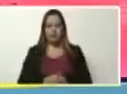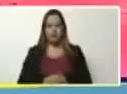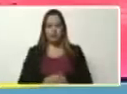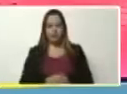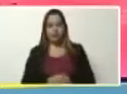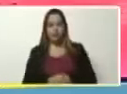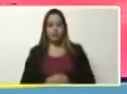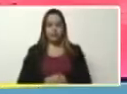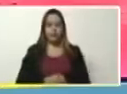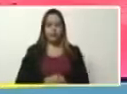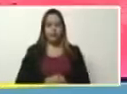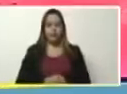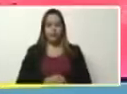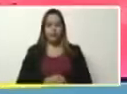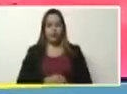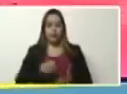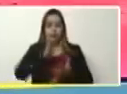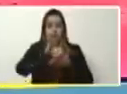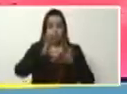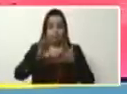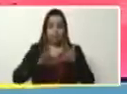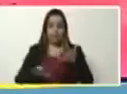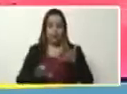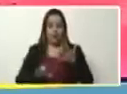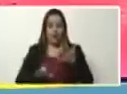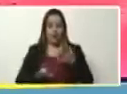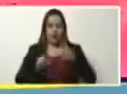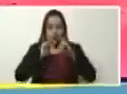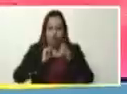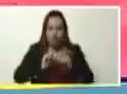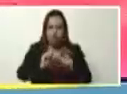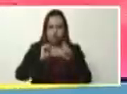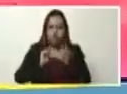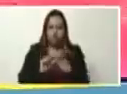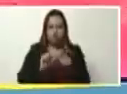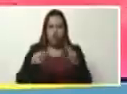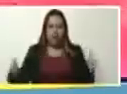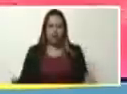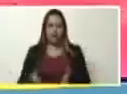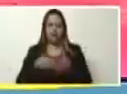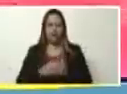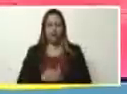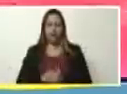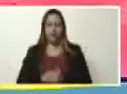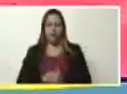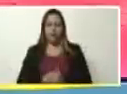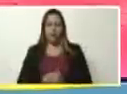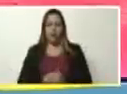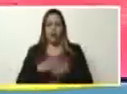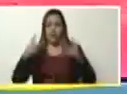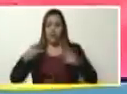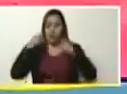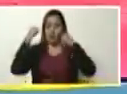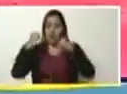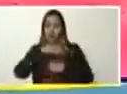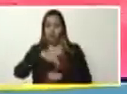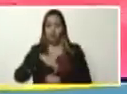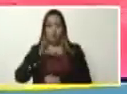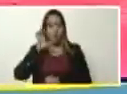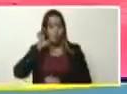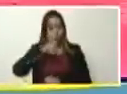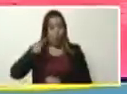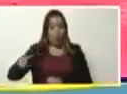Una etapa caracterizada por la resistencia activa y victoriosa de nuestro pueblo. Desde el primer